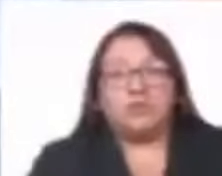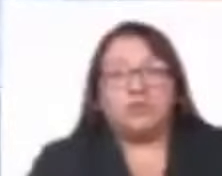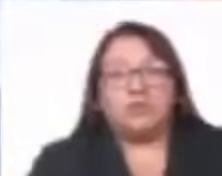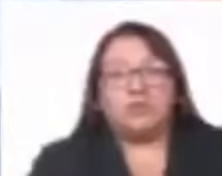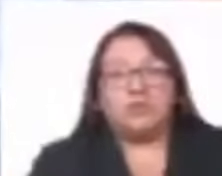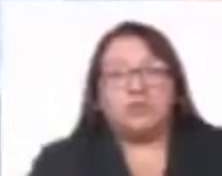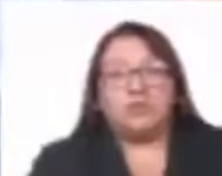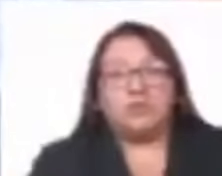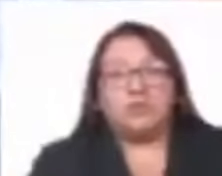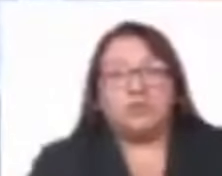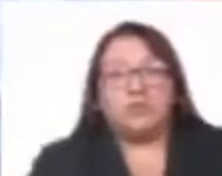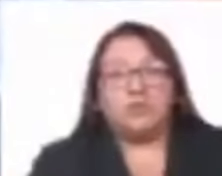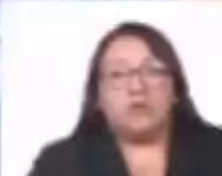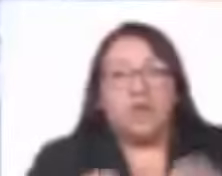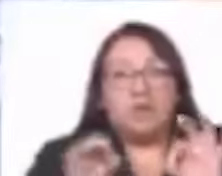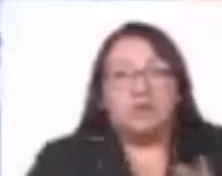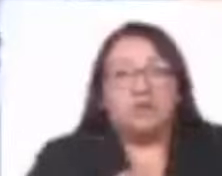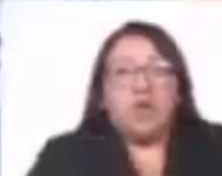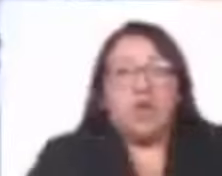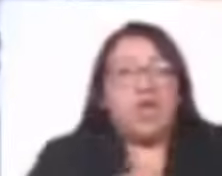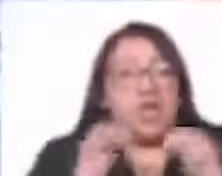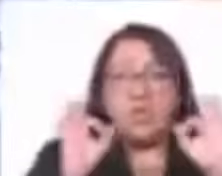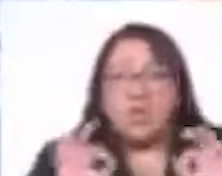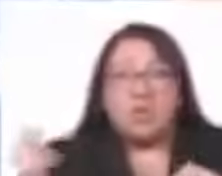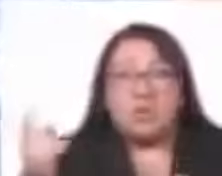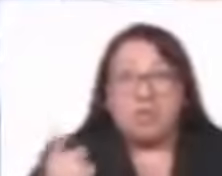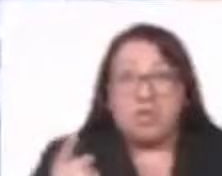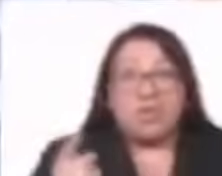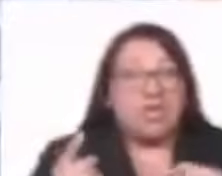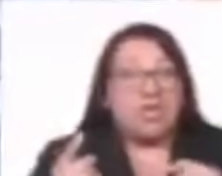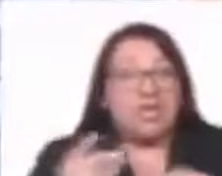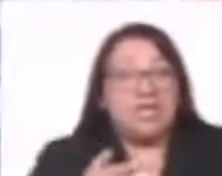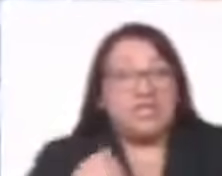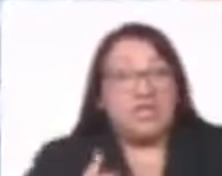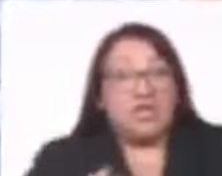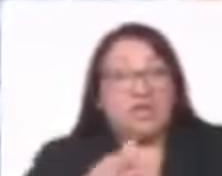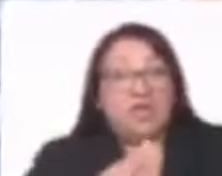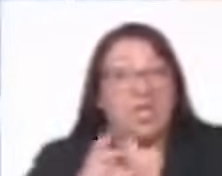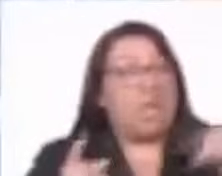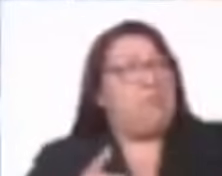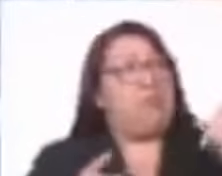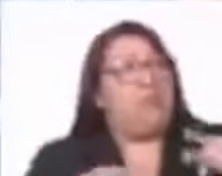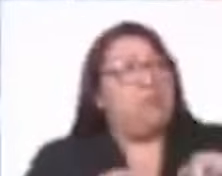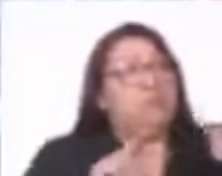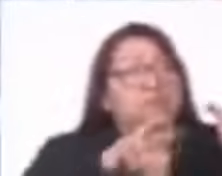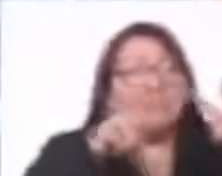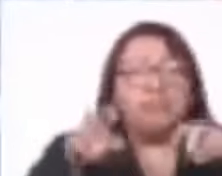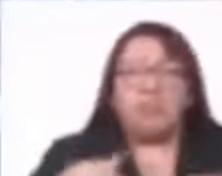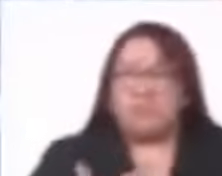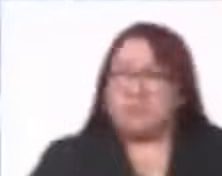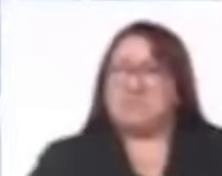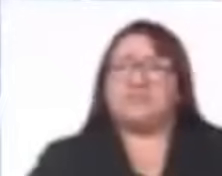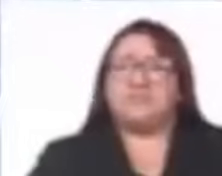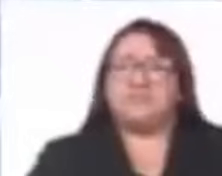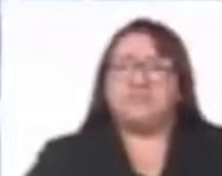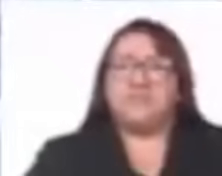casualidad que hoy día, a la misma hora también que se presenta, minutos antes, la señora fiscal, dice el señor Villanueva, ha dicho tan